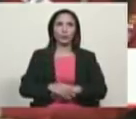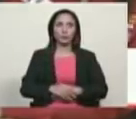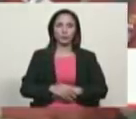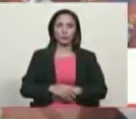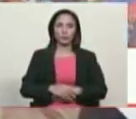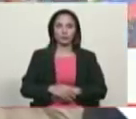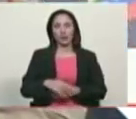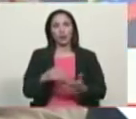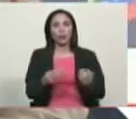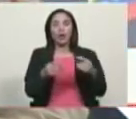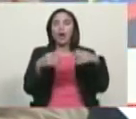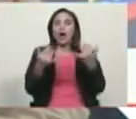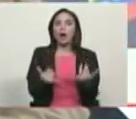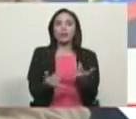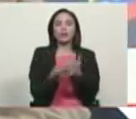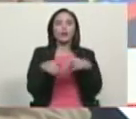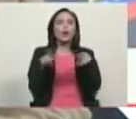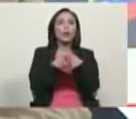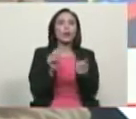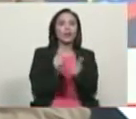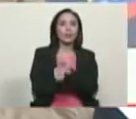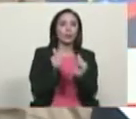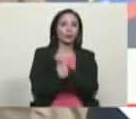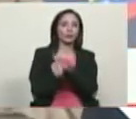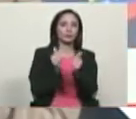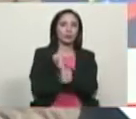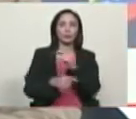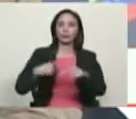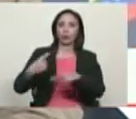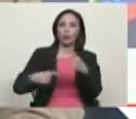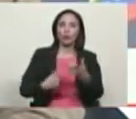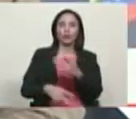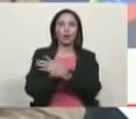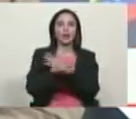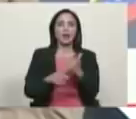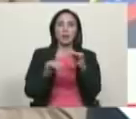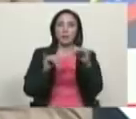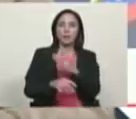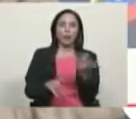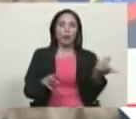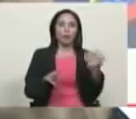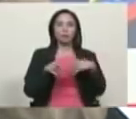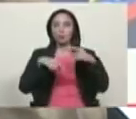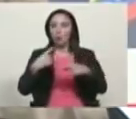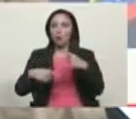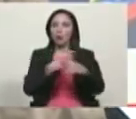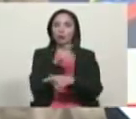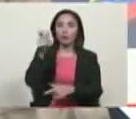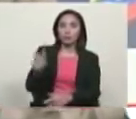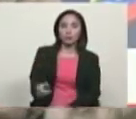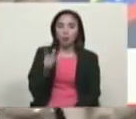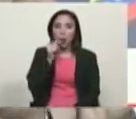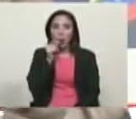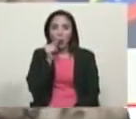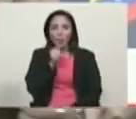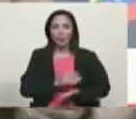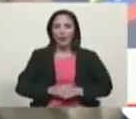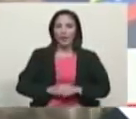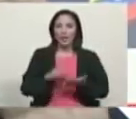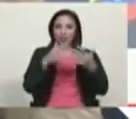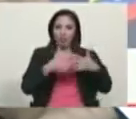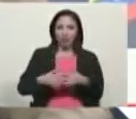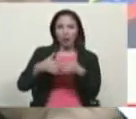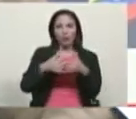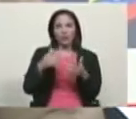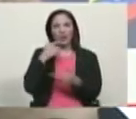Como que fuera un deporte ahora. Cada 24 horas, cada 48 horas, sale un vocero de la Casa Blanca a amenazar con el